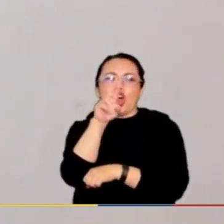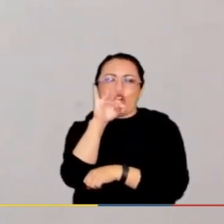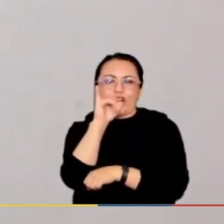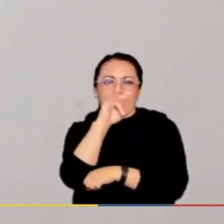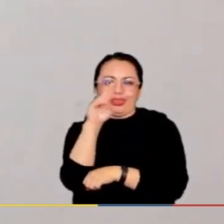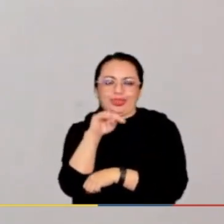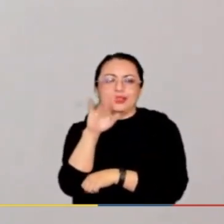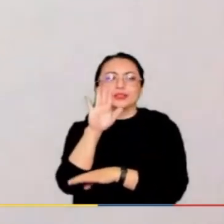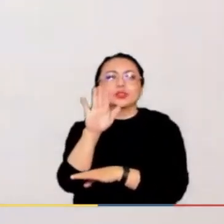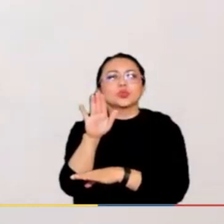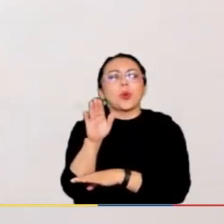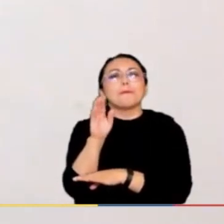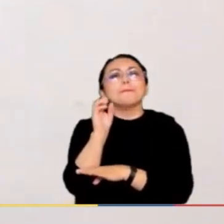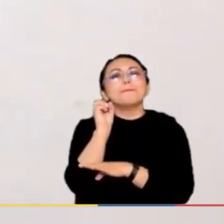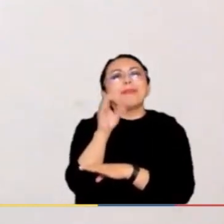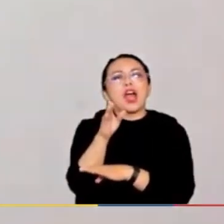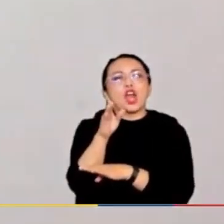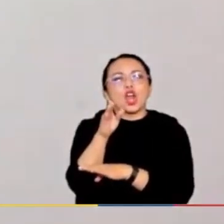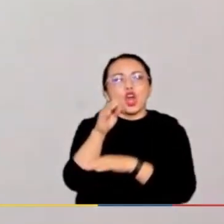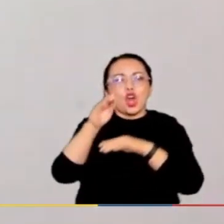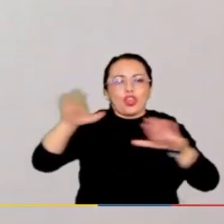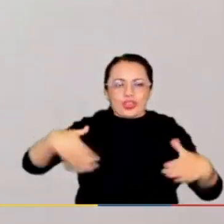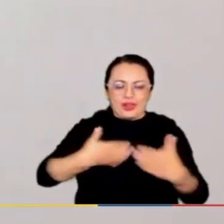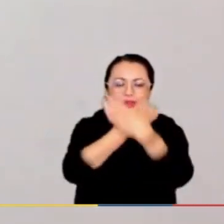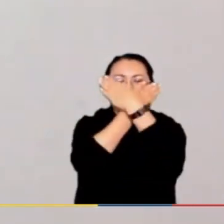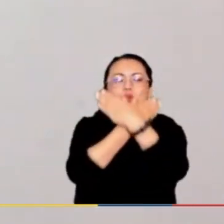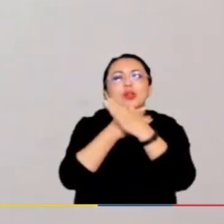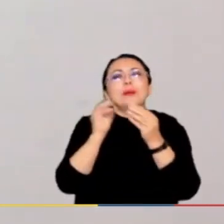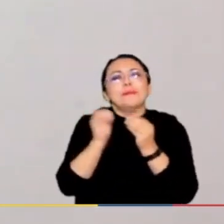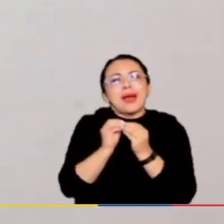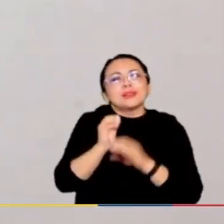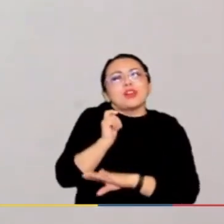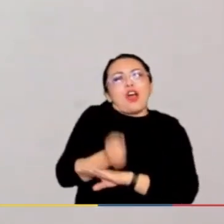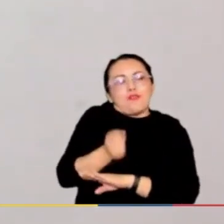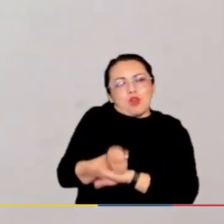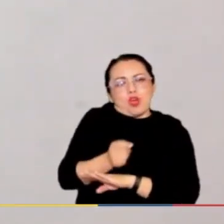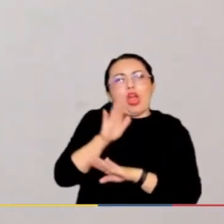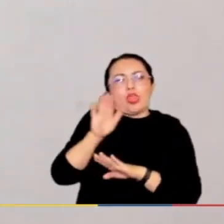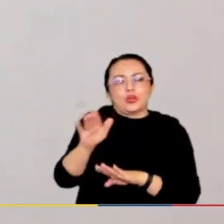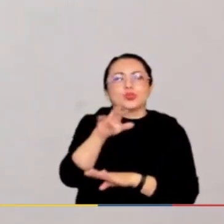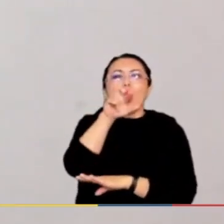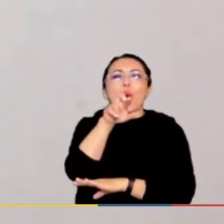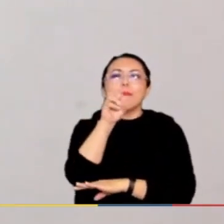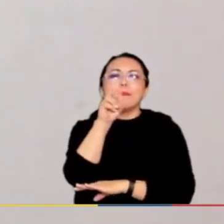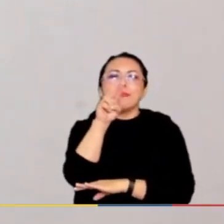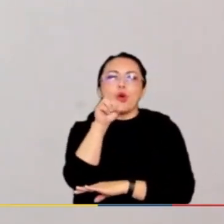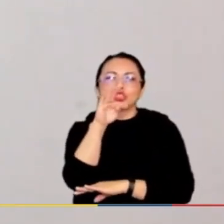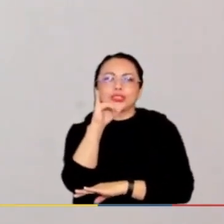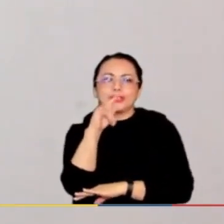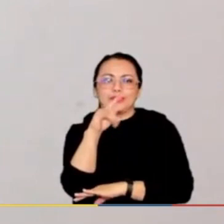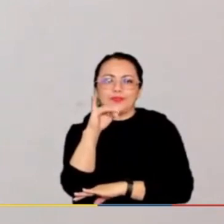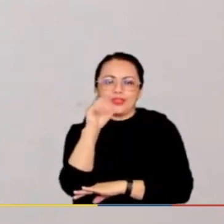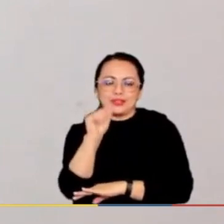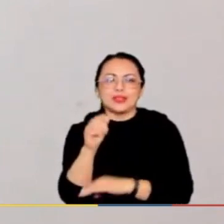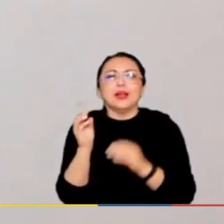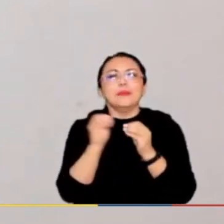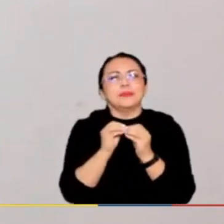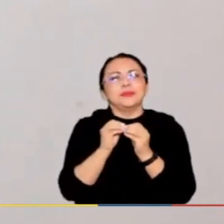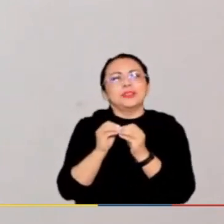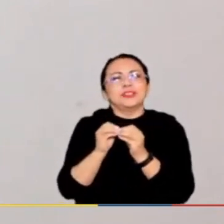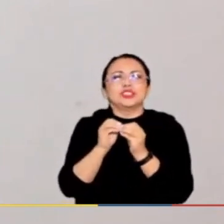Directiva del Banco de la República. Él es abogado de la Pontificia Universidad Javeriana, con diplomas en Derecho de la Empresa y